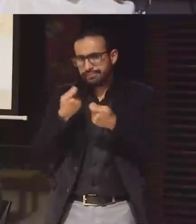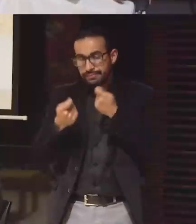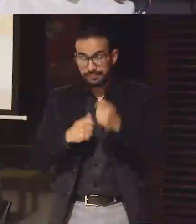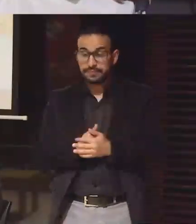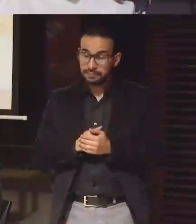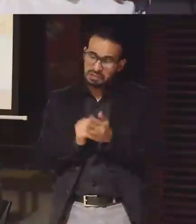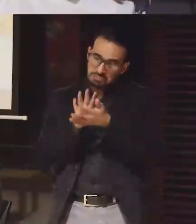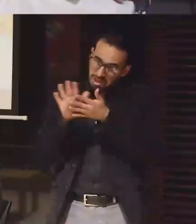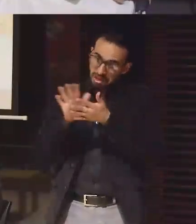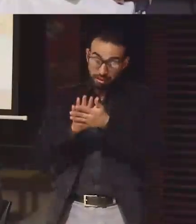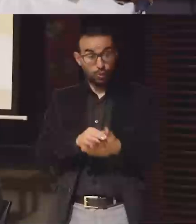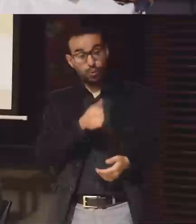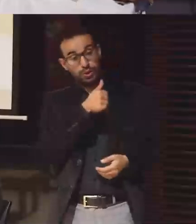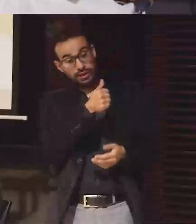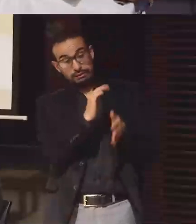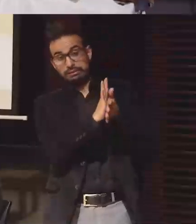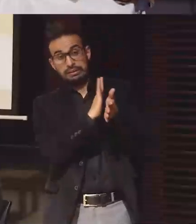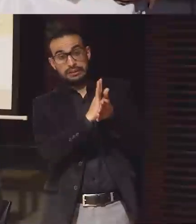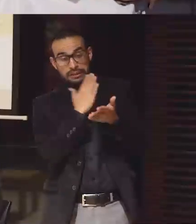Fantástico, muchísimas gracias.